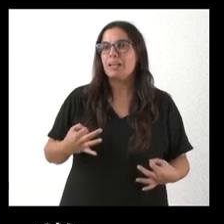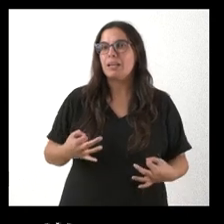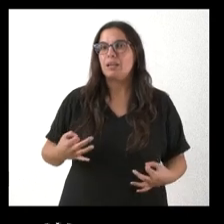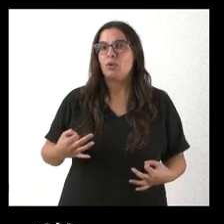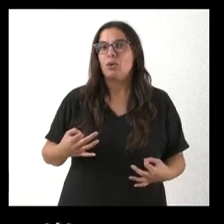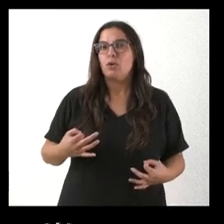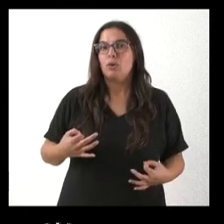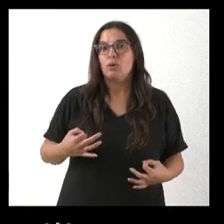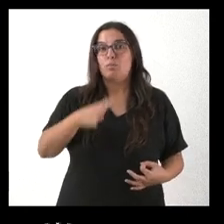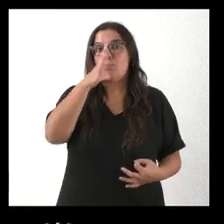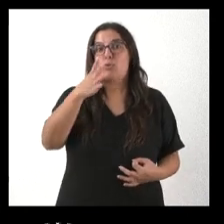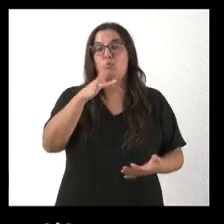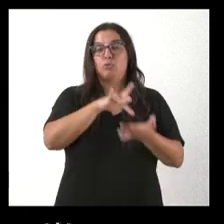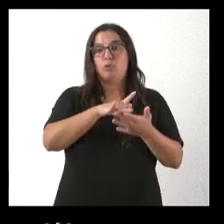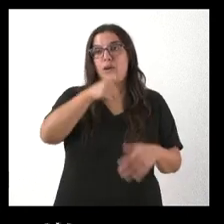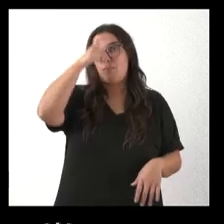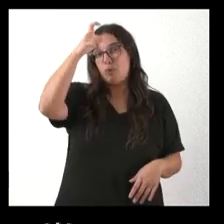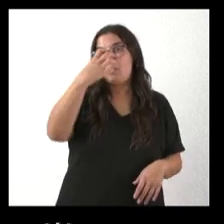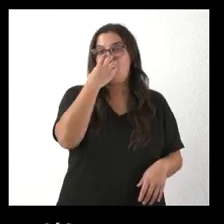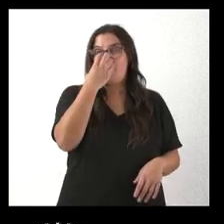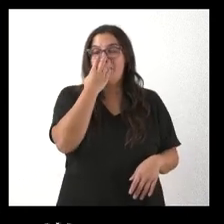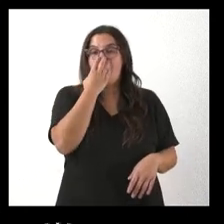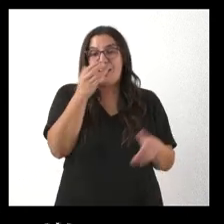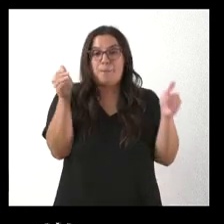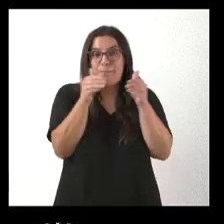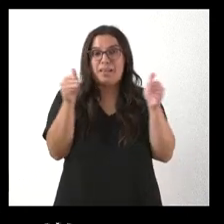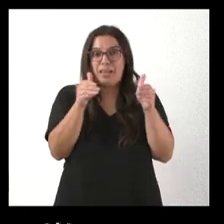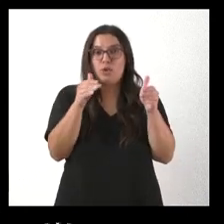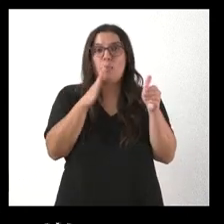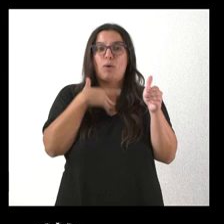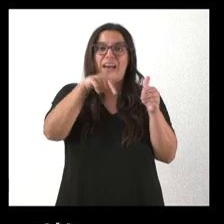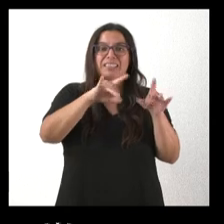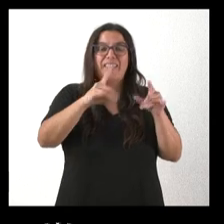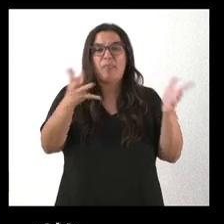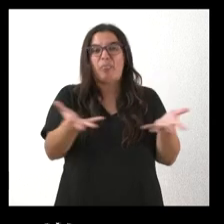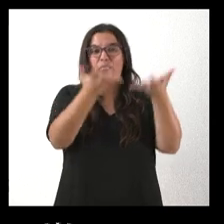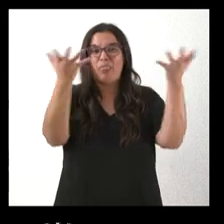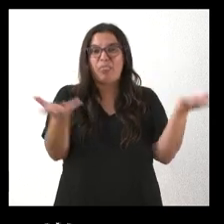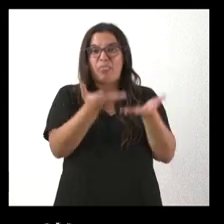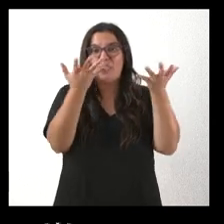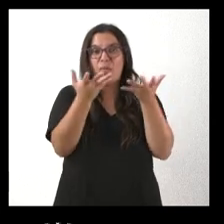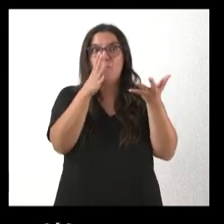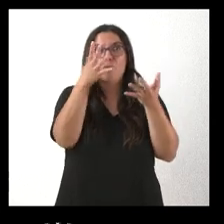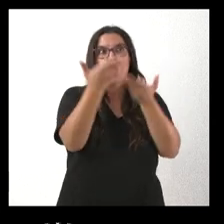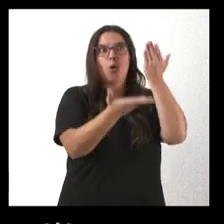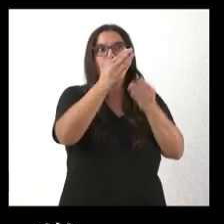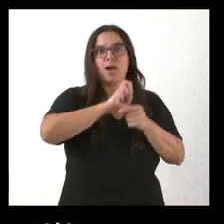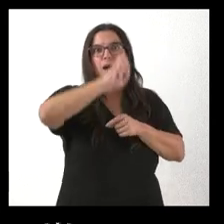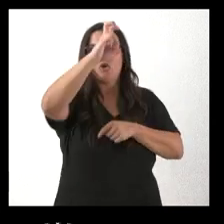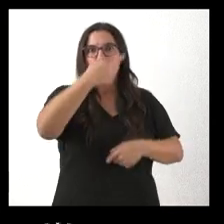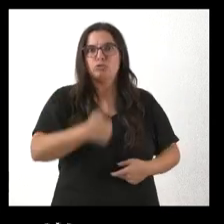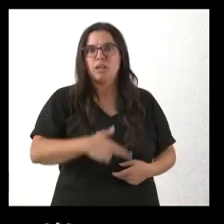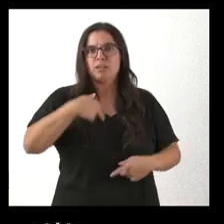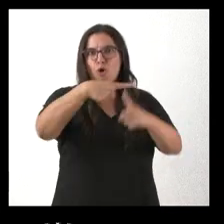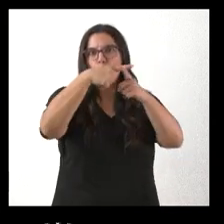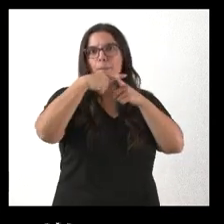tratándose de villafranca que es una localidad de reducido de tamaño de que se pueda diluir o difuminar la importancia de las edades de Sevilla francas y